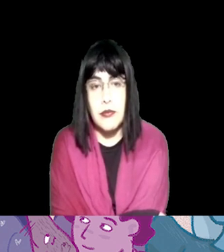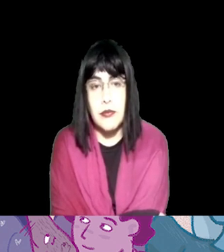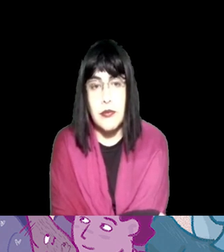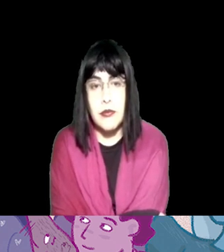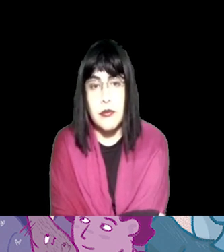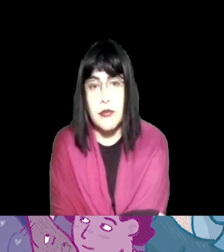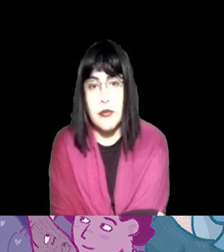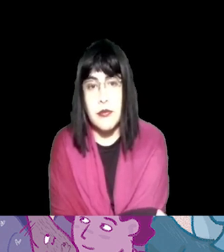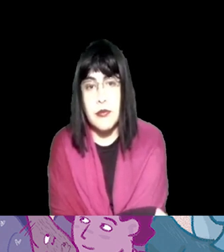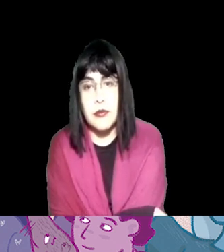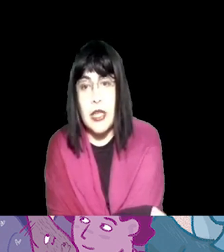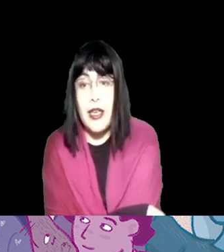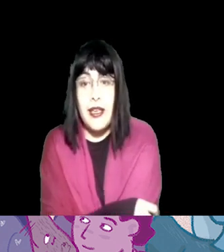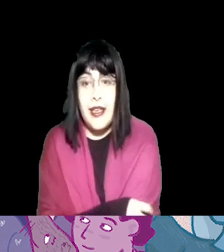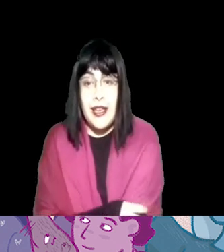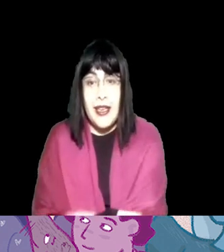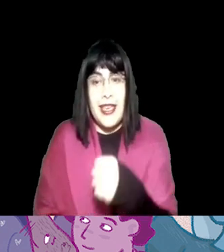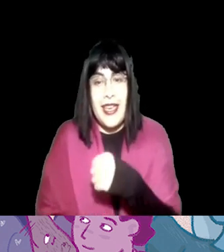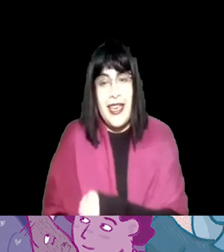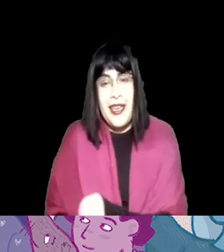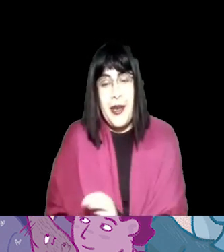adolescentes y de niñas trans.